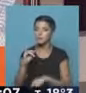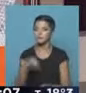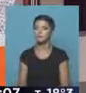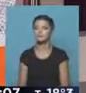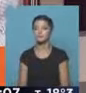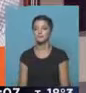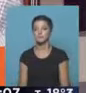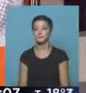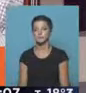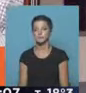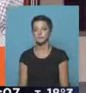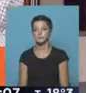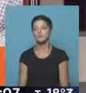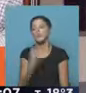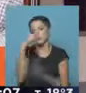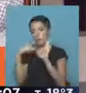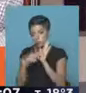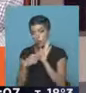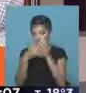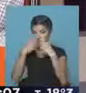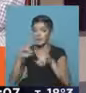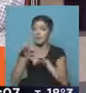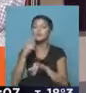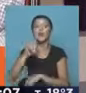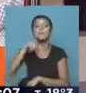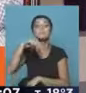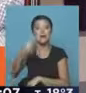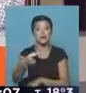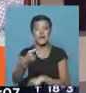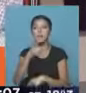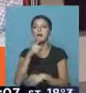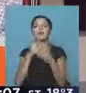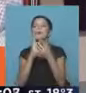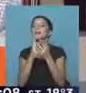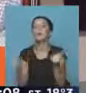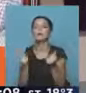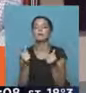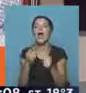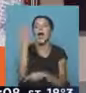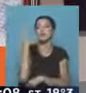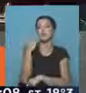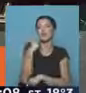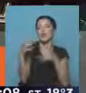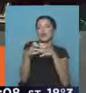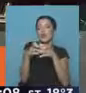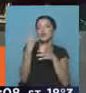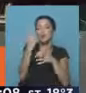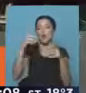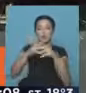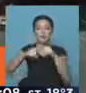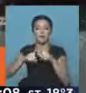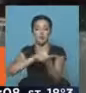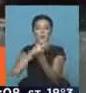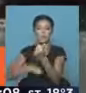cuestiones que tocaba el informe tiene que ver con que seguramente mañana va a ser el fin del bipartidismo como se lo conocía habitualmente en